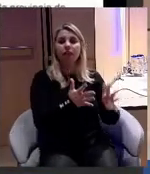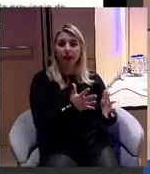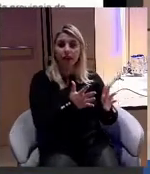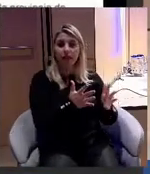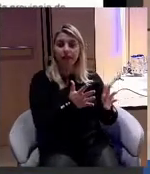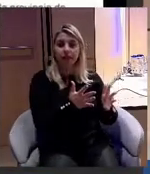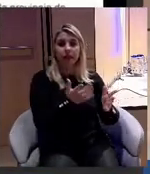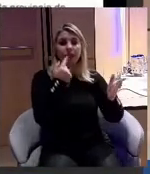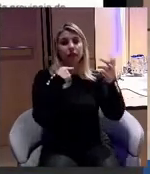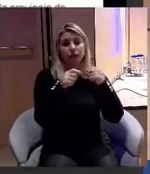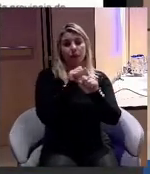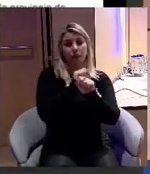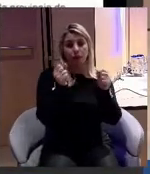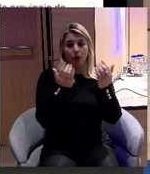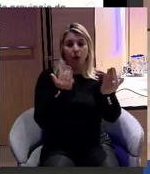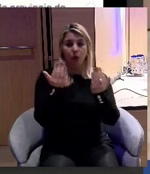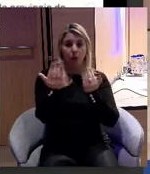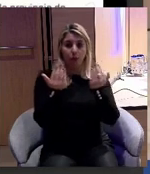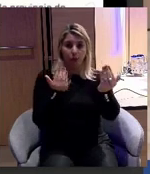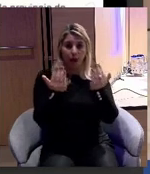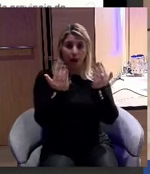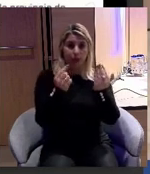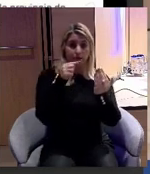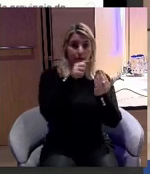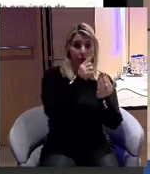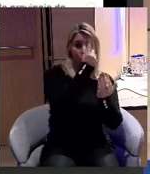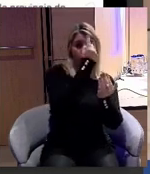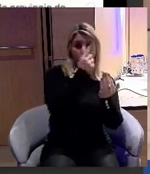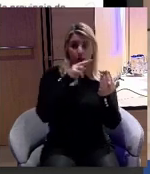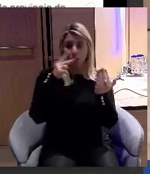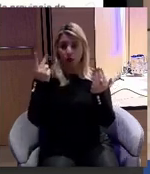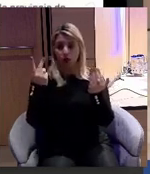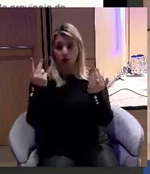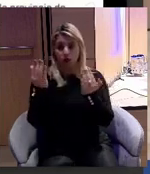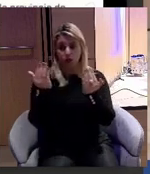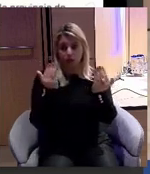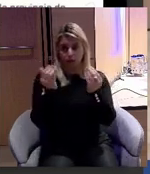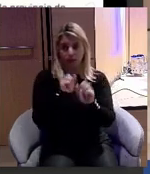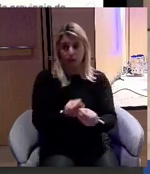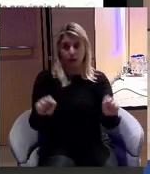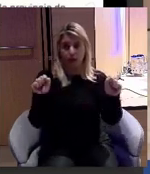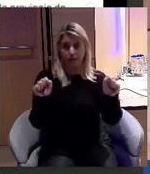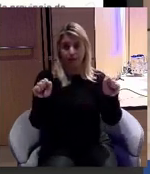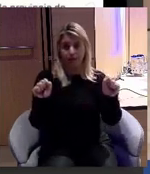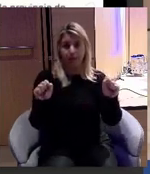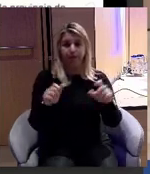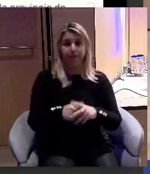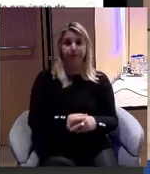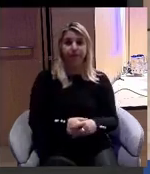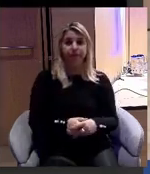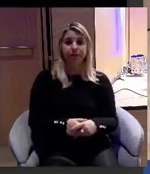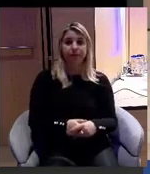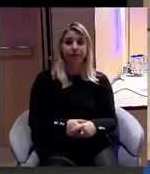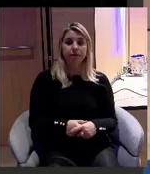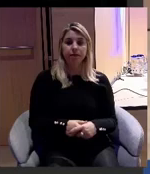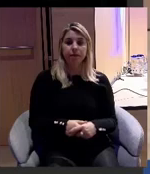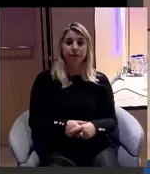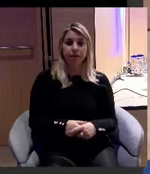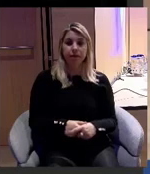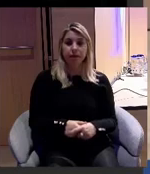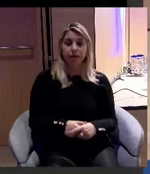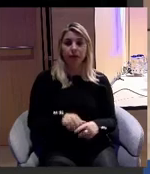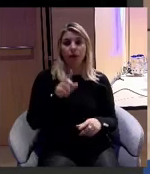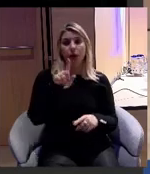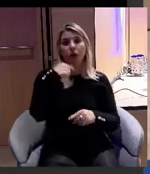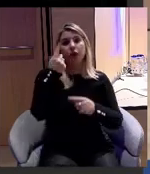los los podés comparar eligiendo candidato uno y candidato dos como vemos acá